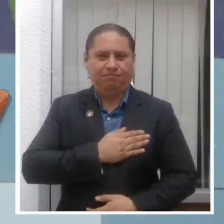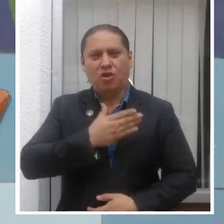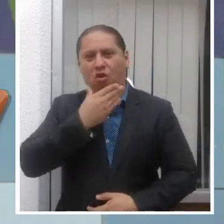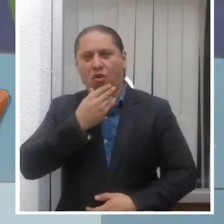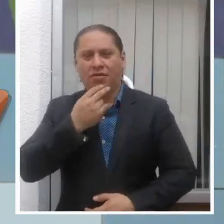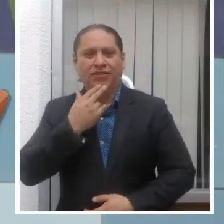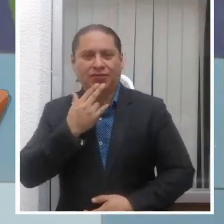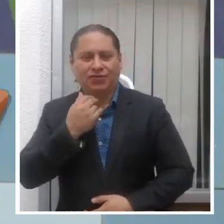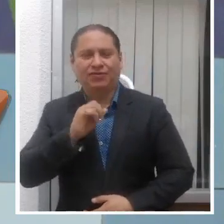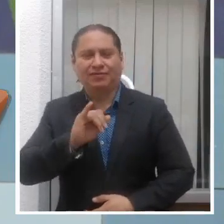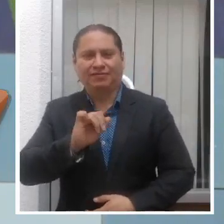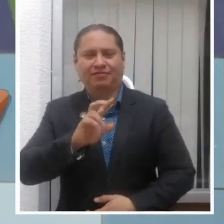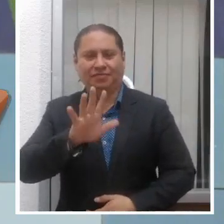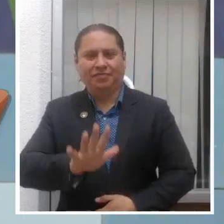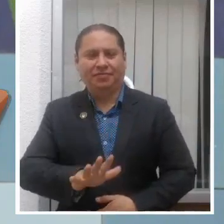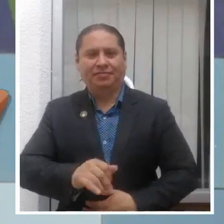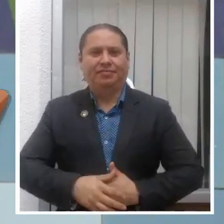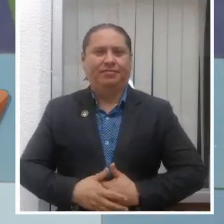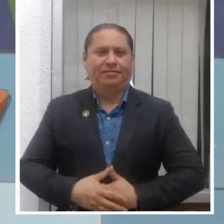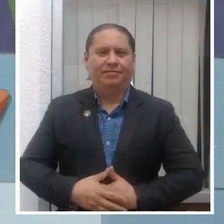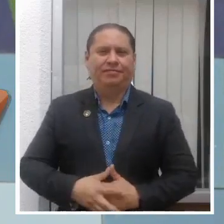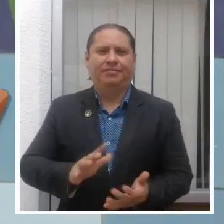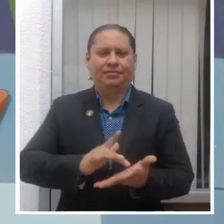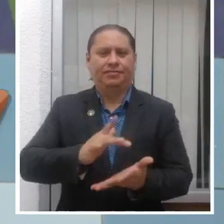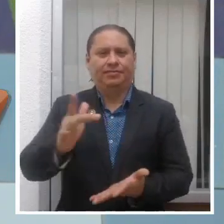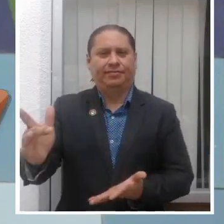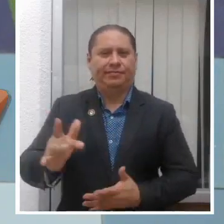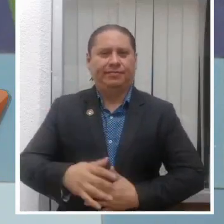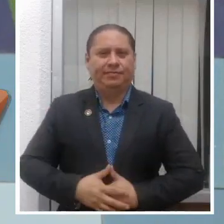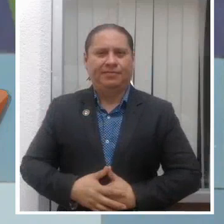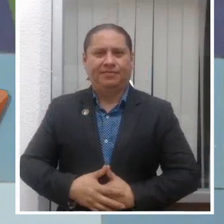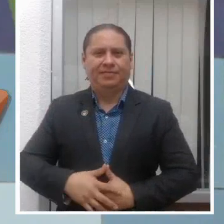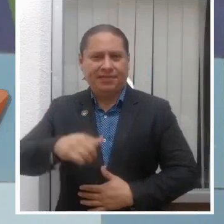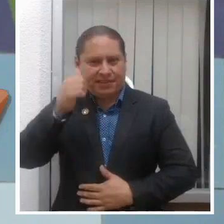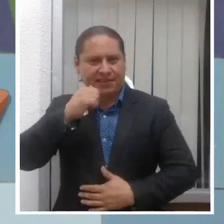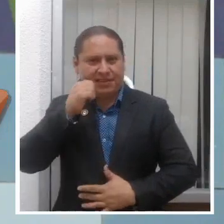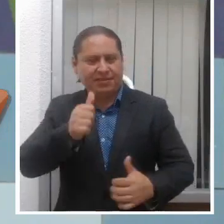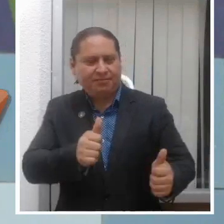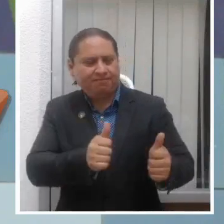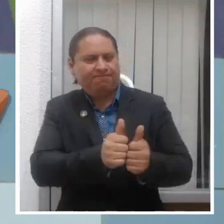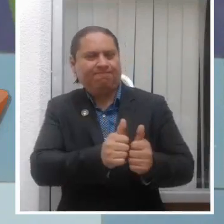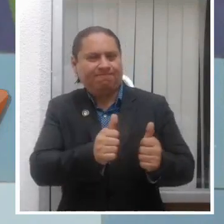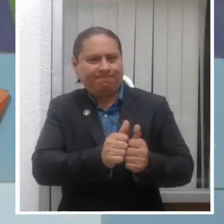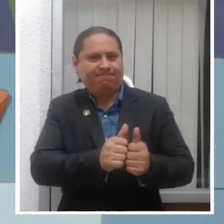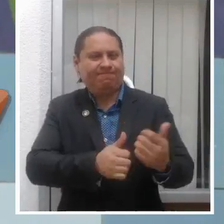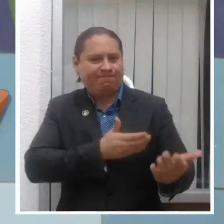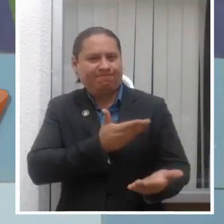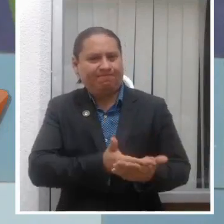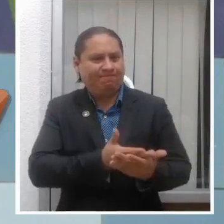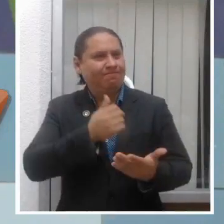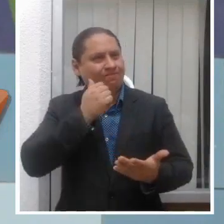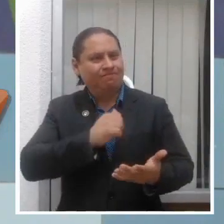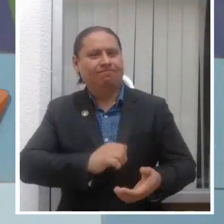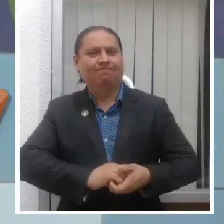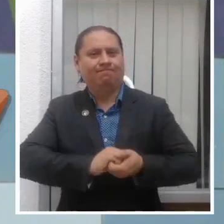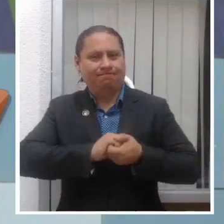hombres dulces. Le agradezco que él siempre está a mi lado para tenderme la mano, para